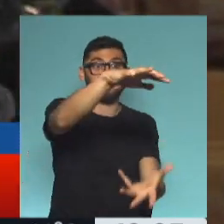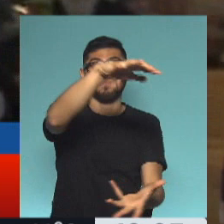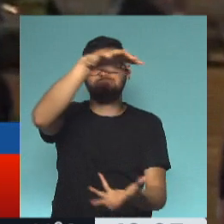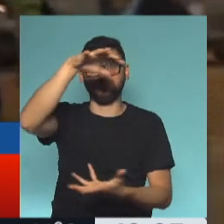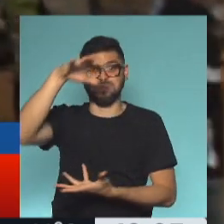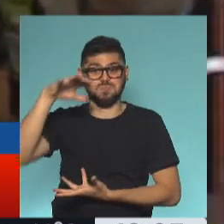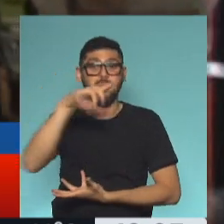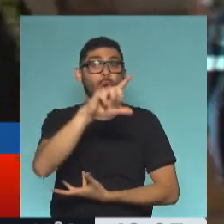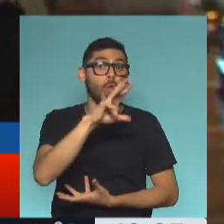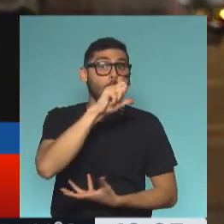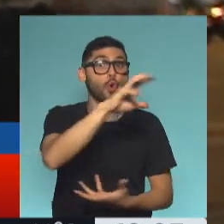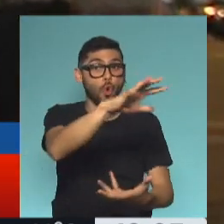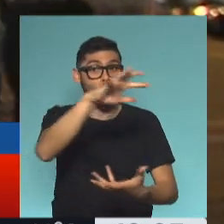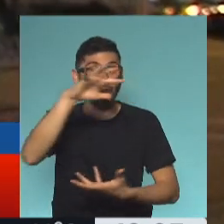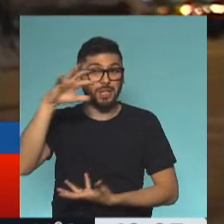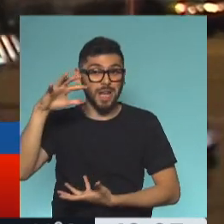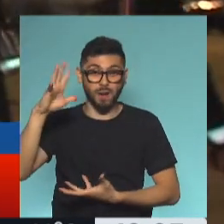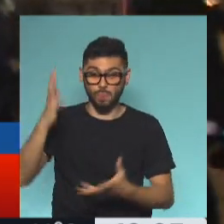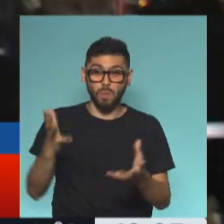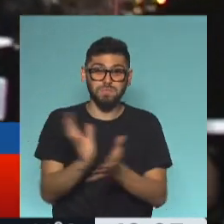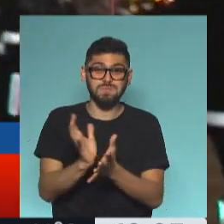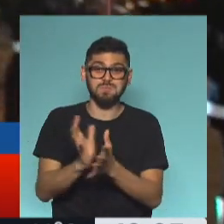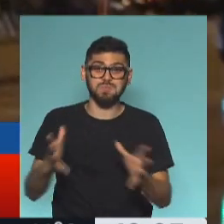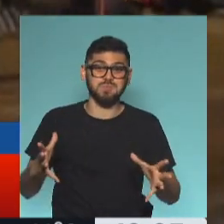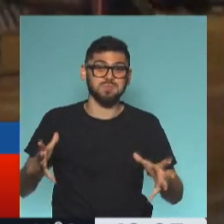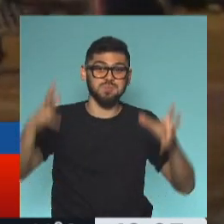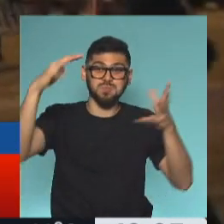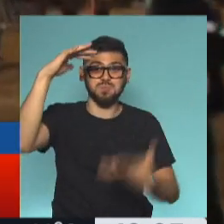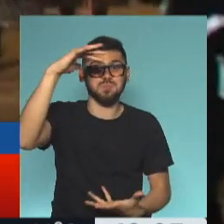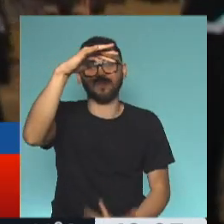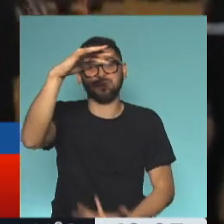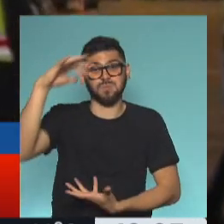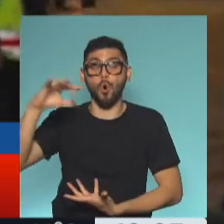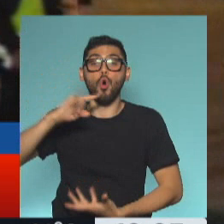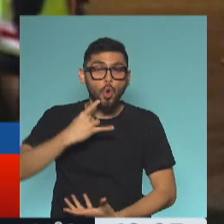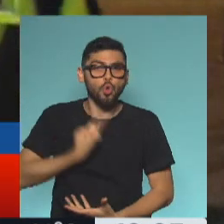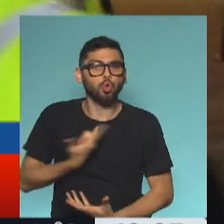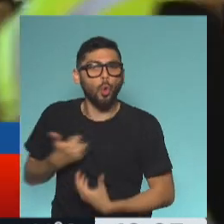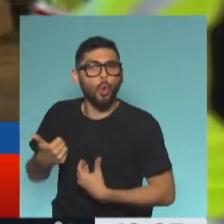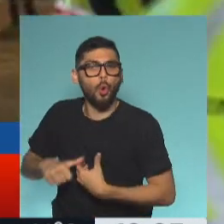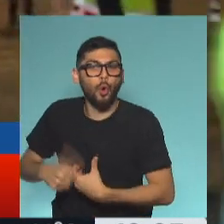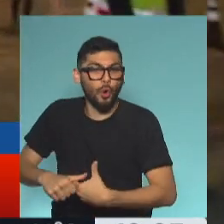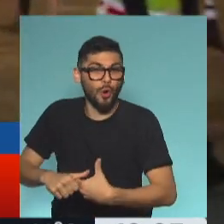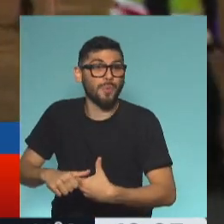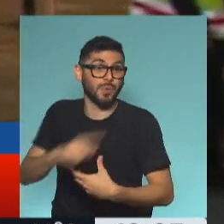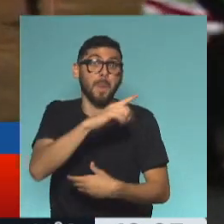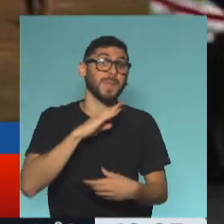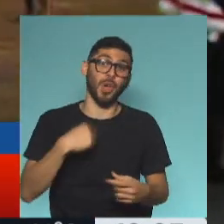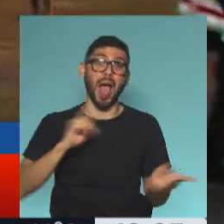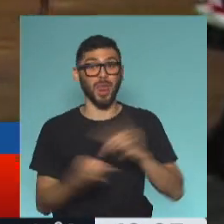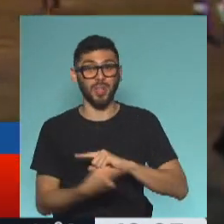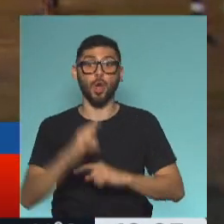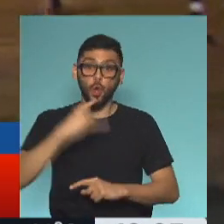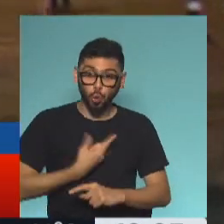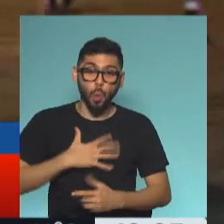activo de Moscú a la Argentina a granel, por lo cual podría llegar mucho más en un avión, y acá se haría el filtrado y distribución en dosis. Tenés mucho